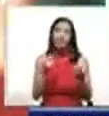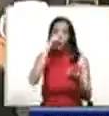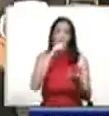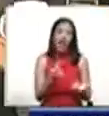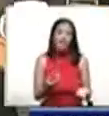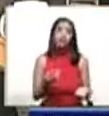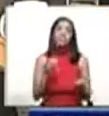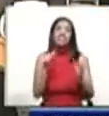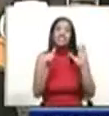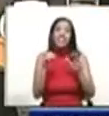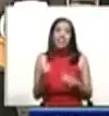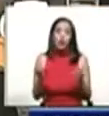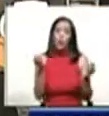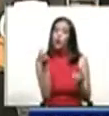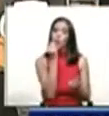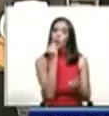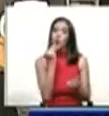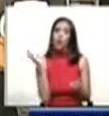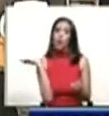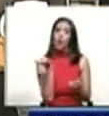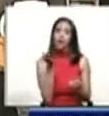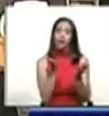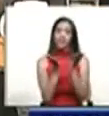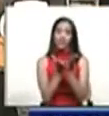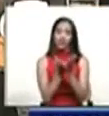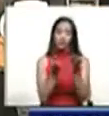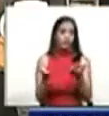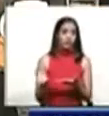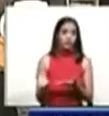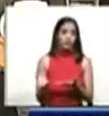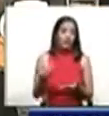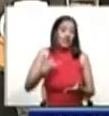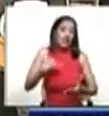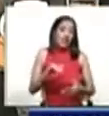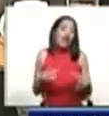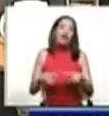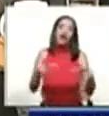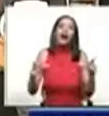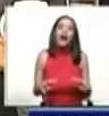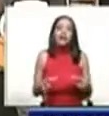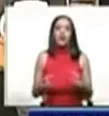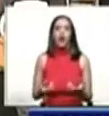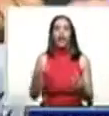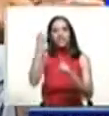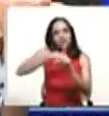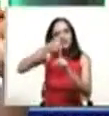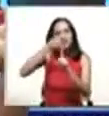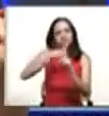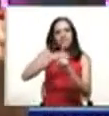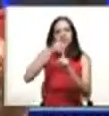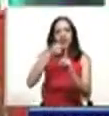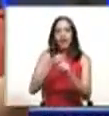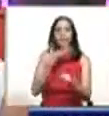comedor estudiantil. ¿Ah? Y hay situaciones para fortalecer y dar peleas dentro de la reivindicación